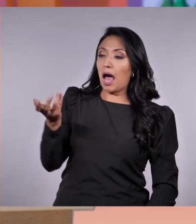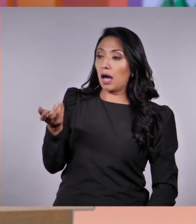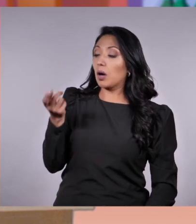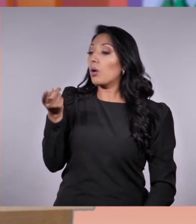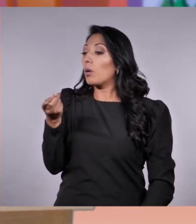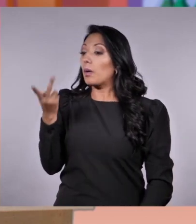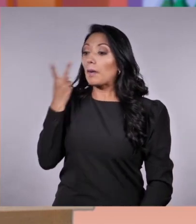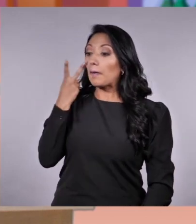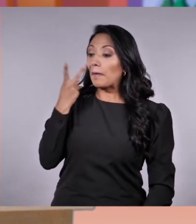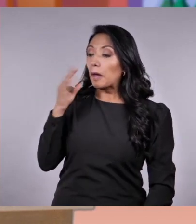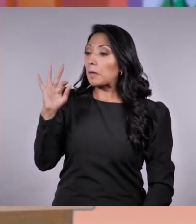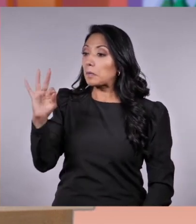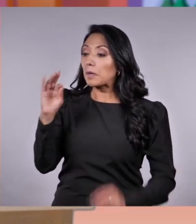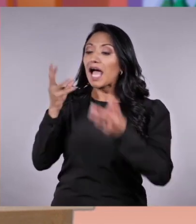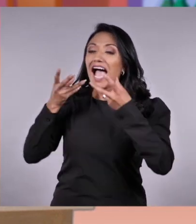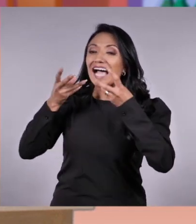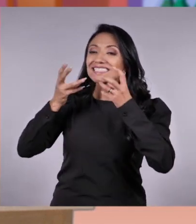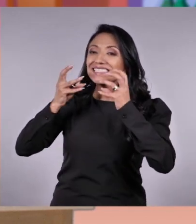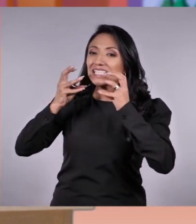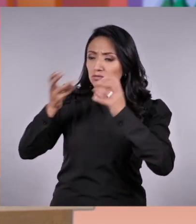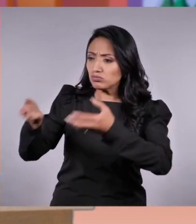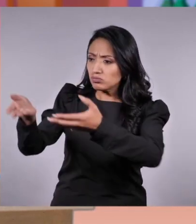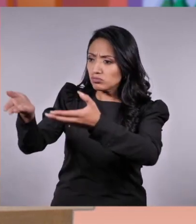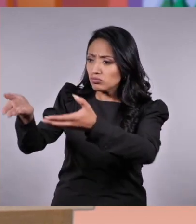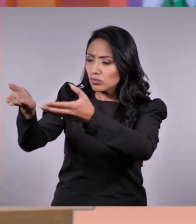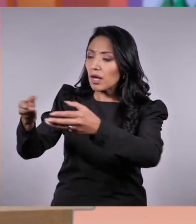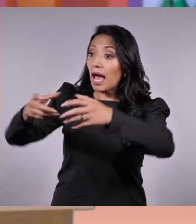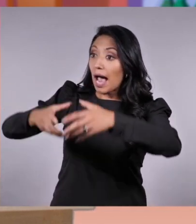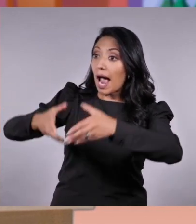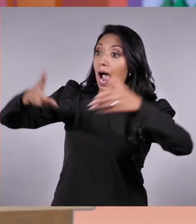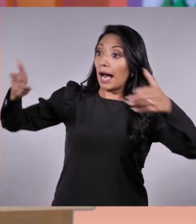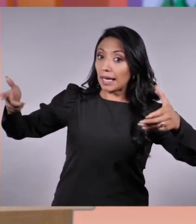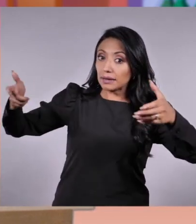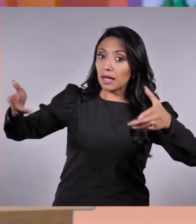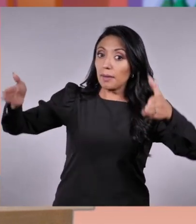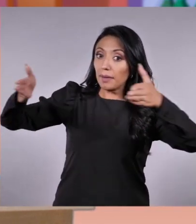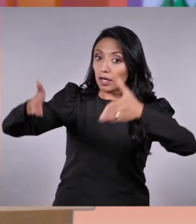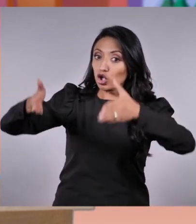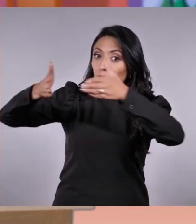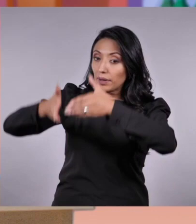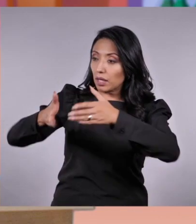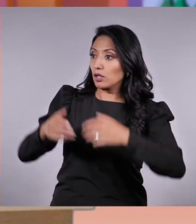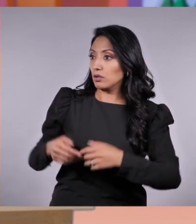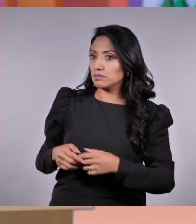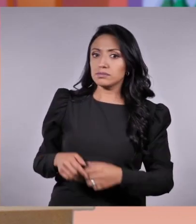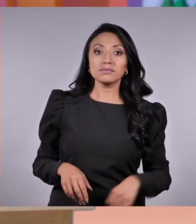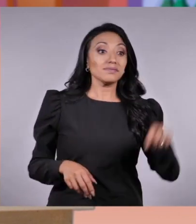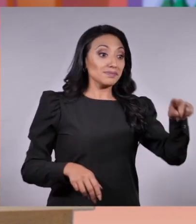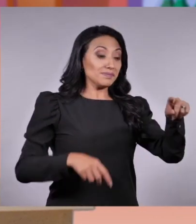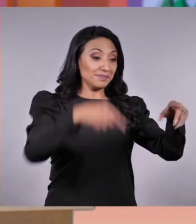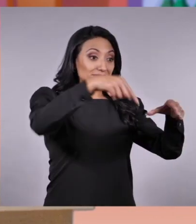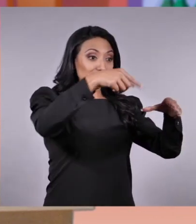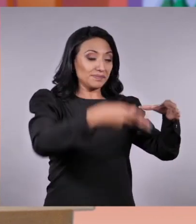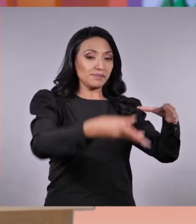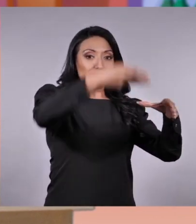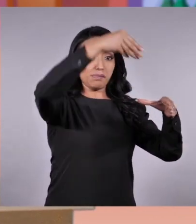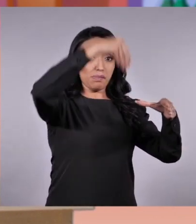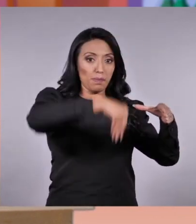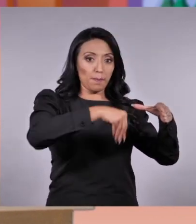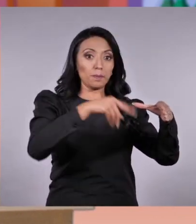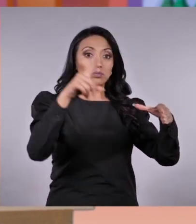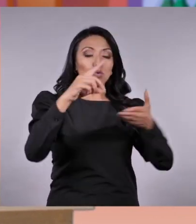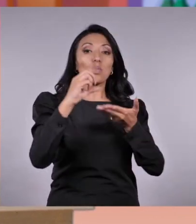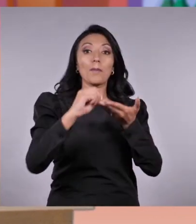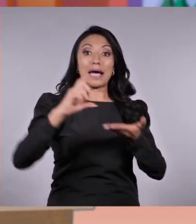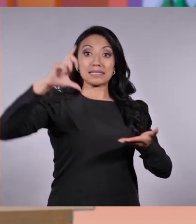sienten fríos y tómelos del más grande al más pequeño. ¡Aquí están, vecina! Tenemos el